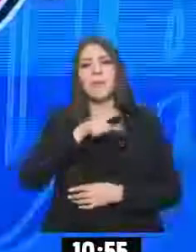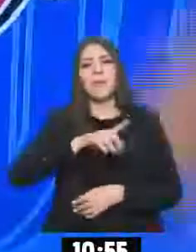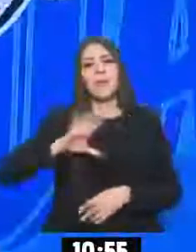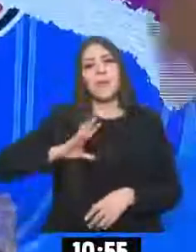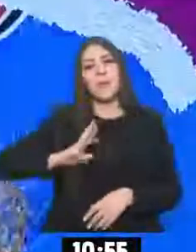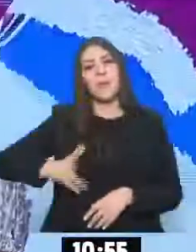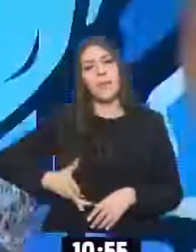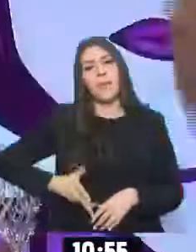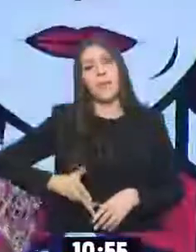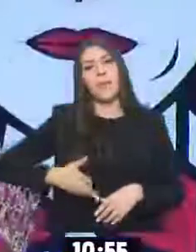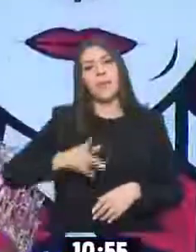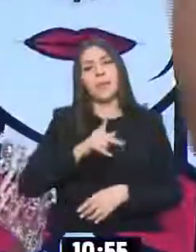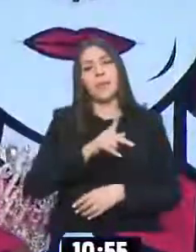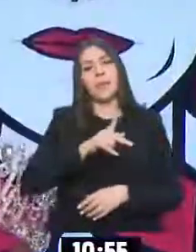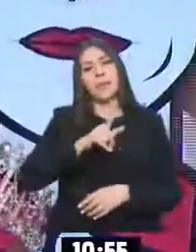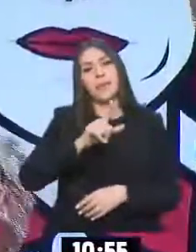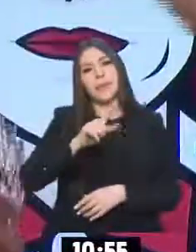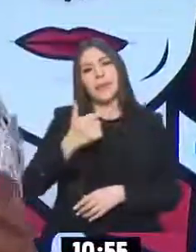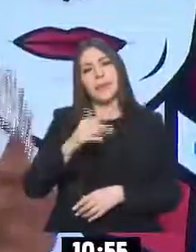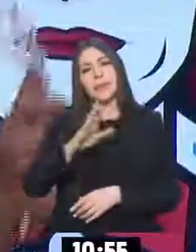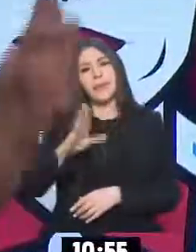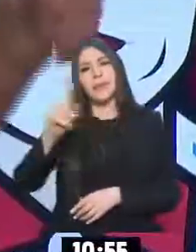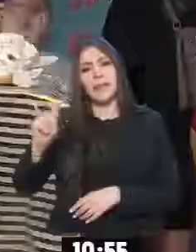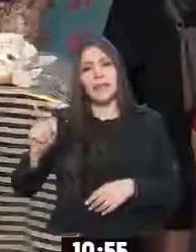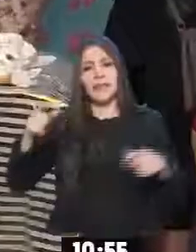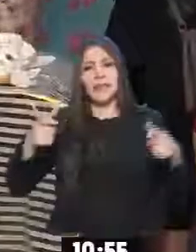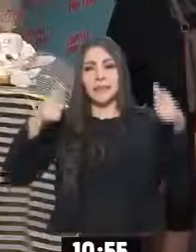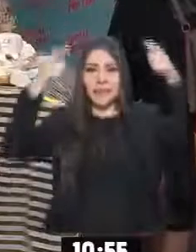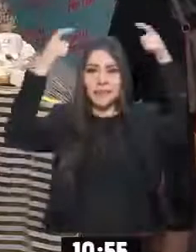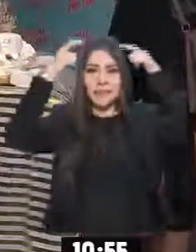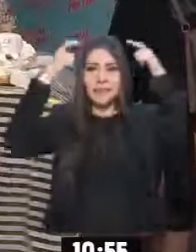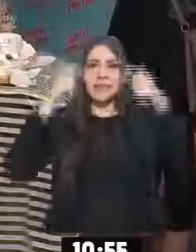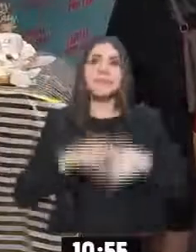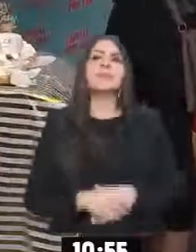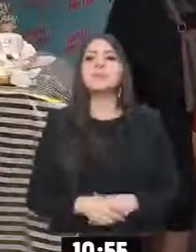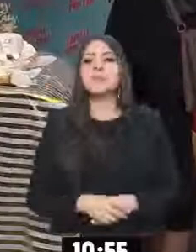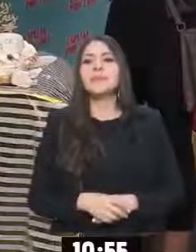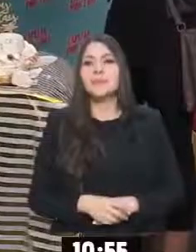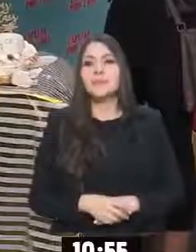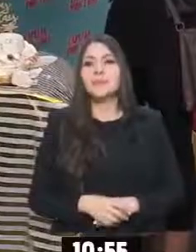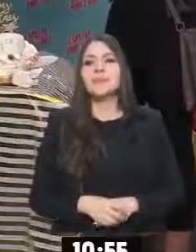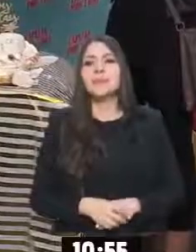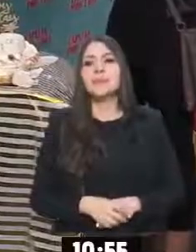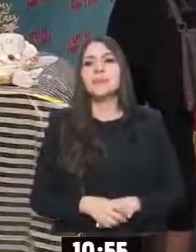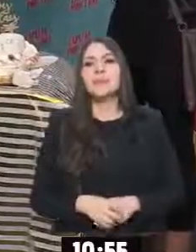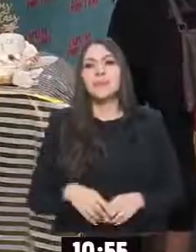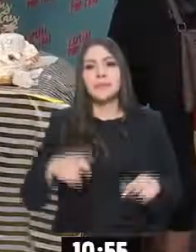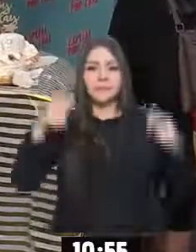LGBT 2021. Y mañana llenaremos. ¡Ah, no, el sábado! Coronamos.